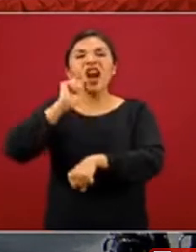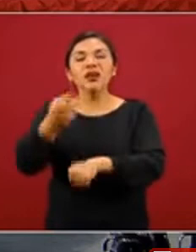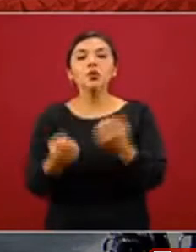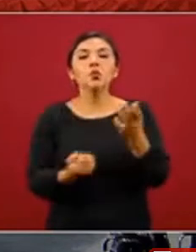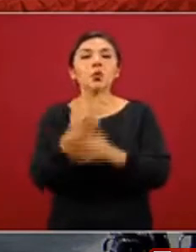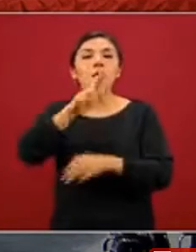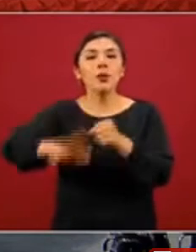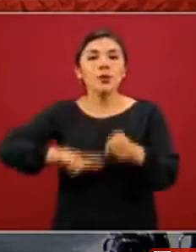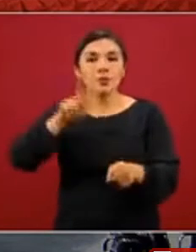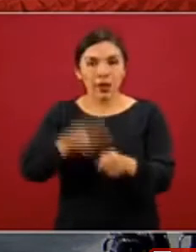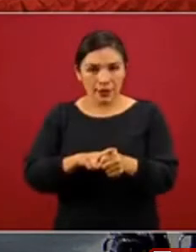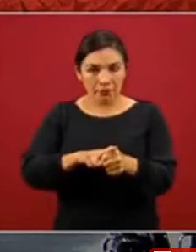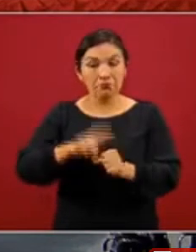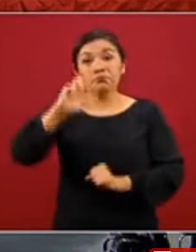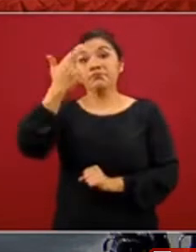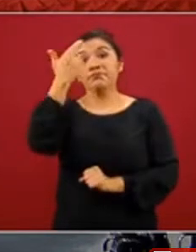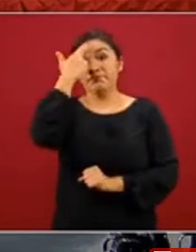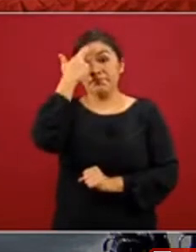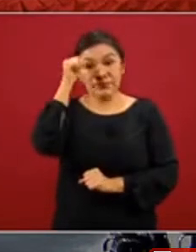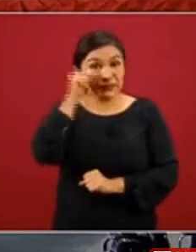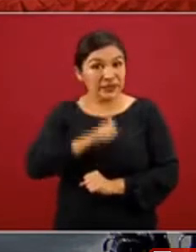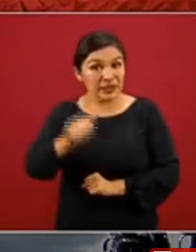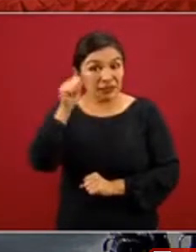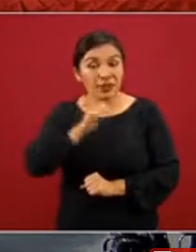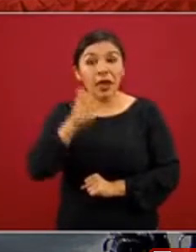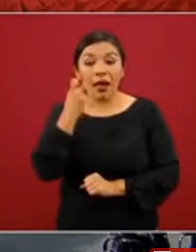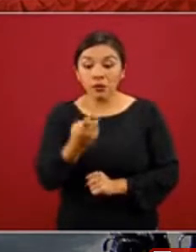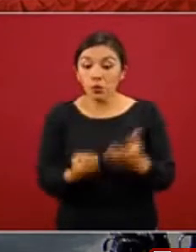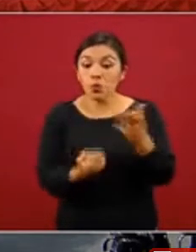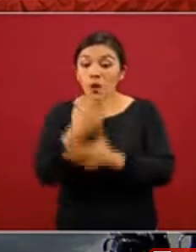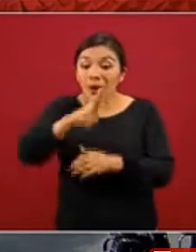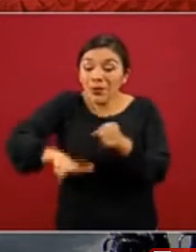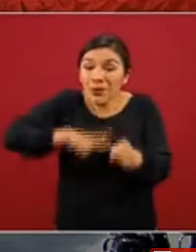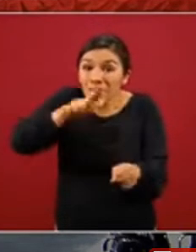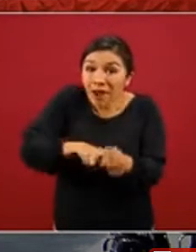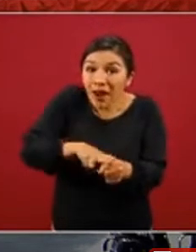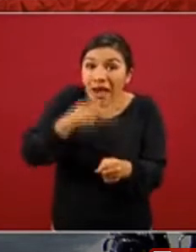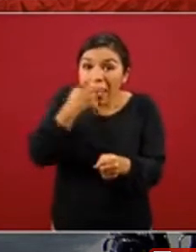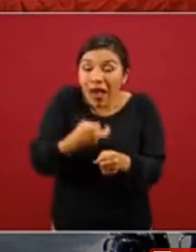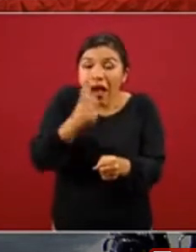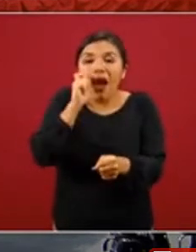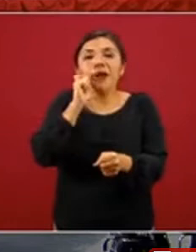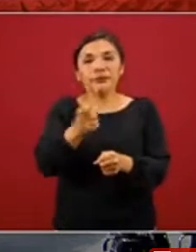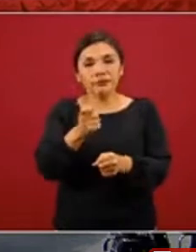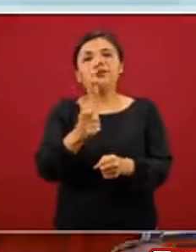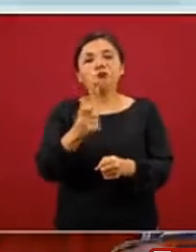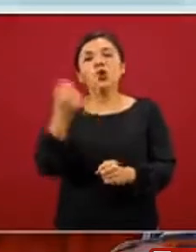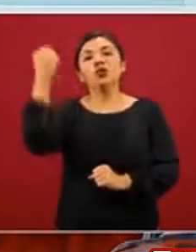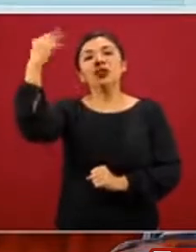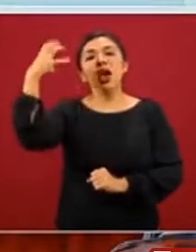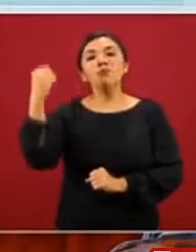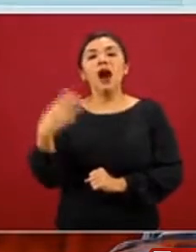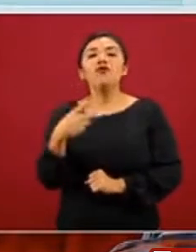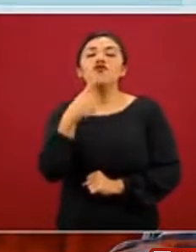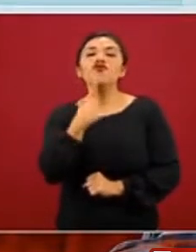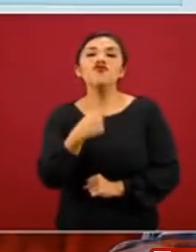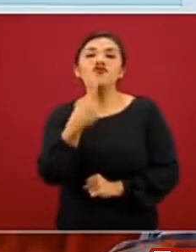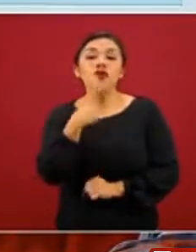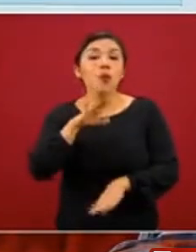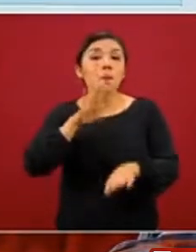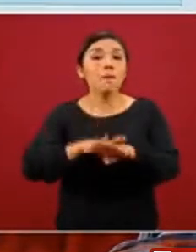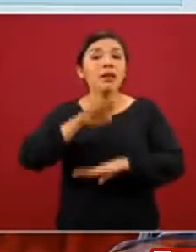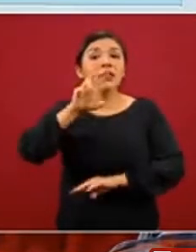normalidad, recordando siempre que en esta nueva normalidad nos encontramos en semáforo rojo en 31